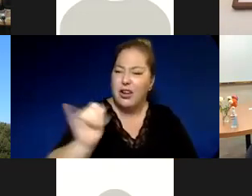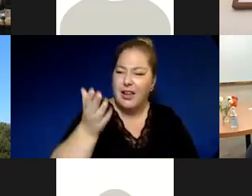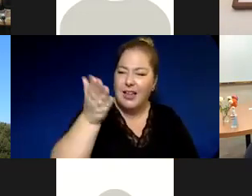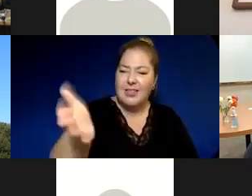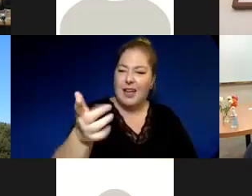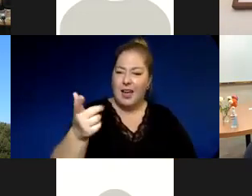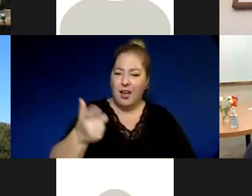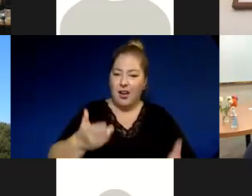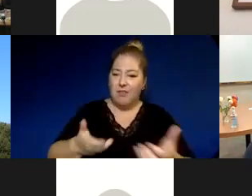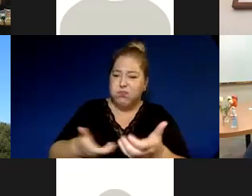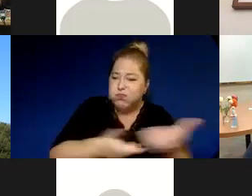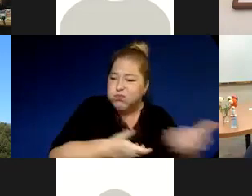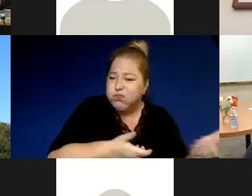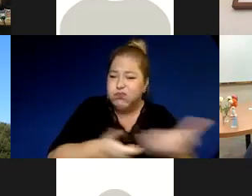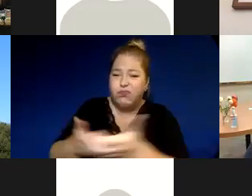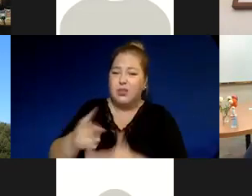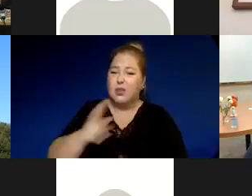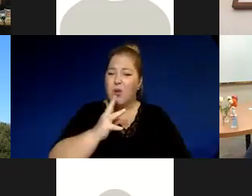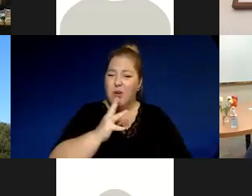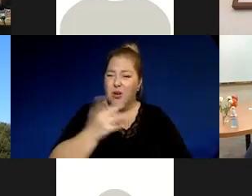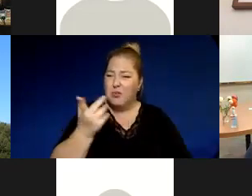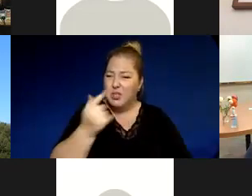cosas en este momento, no sé si me oyen bien.